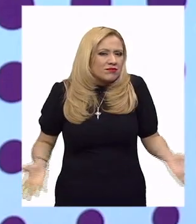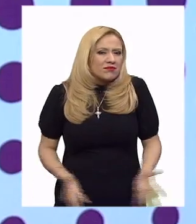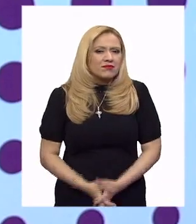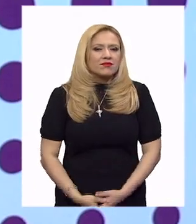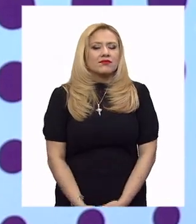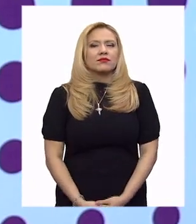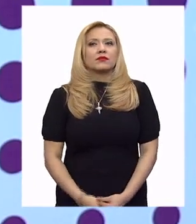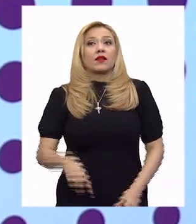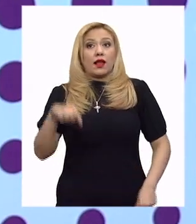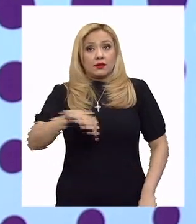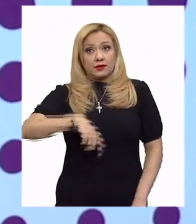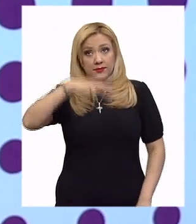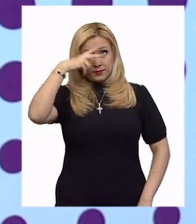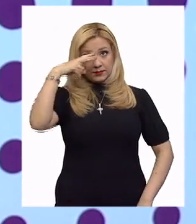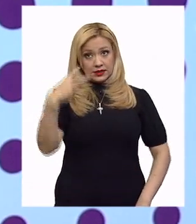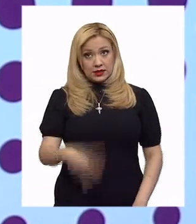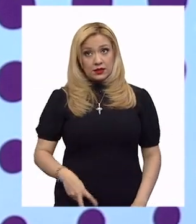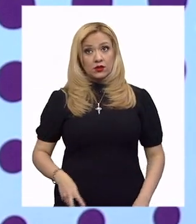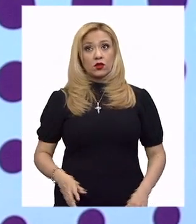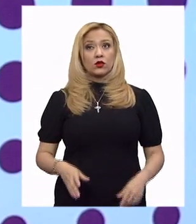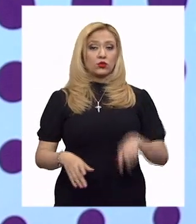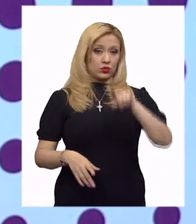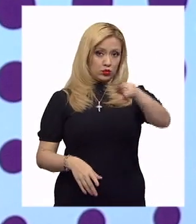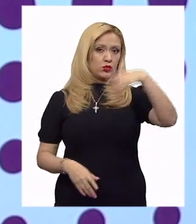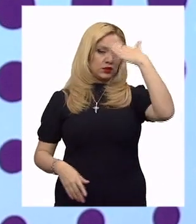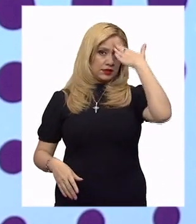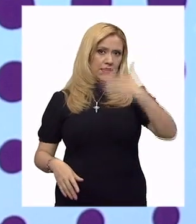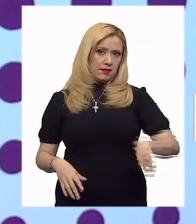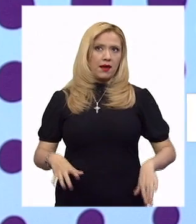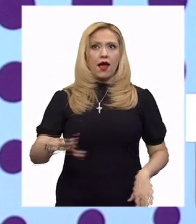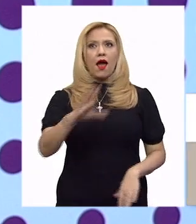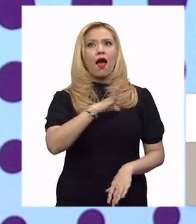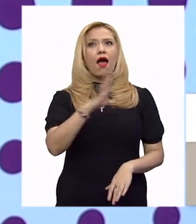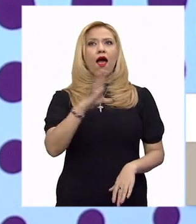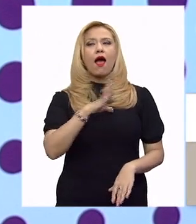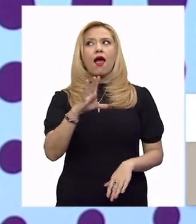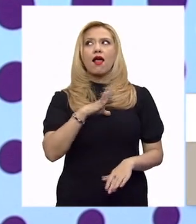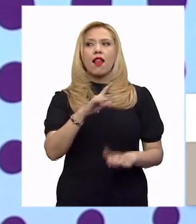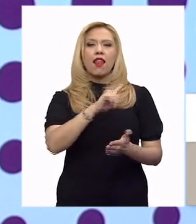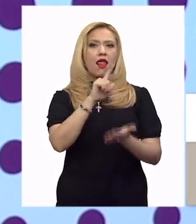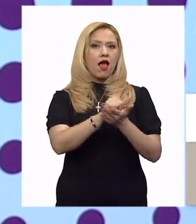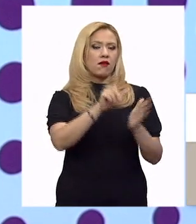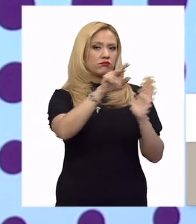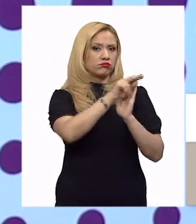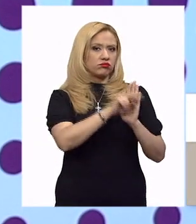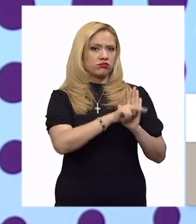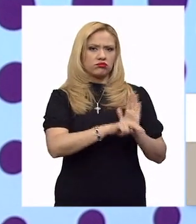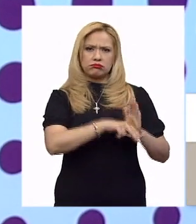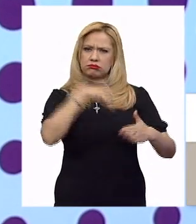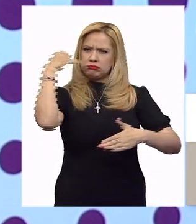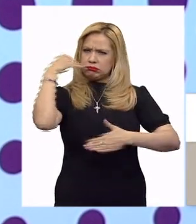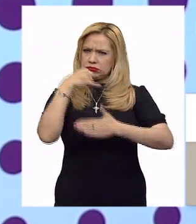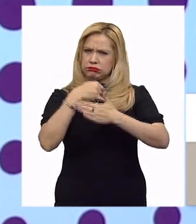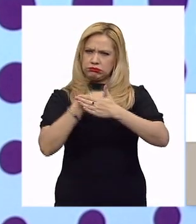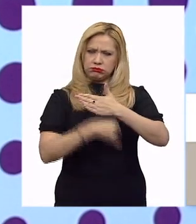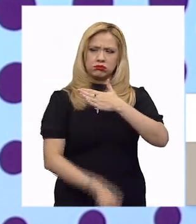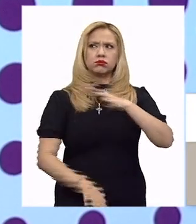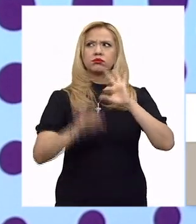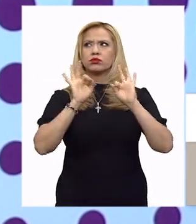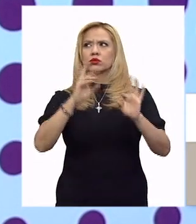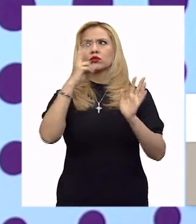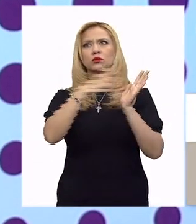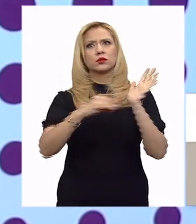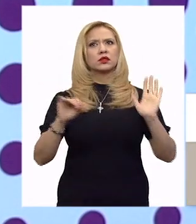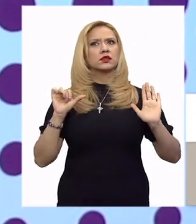Bueno, en nuestro país, como sabes, tenemos un marco jurídico también ya muy amplio y muy desarrollado desde el